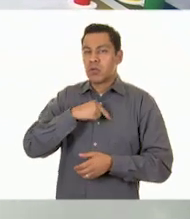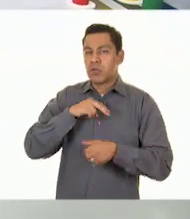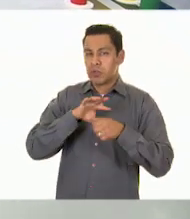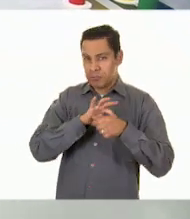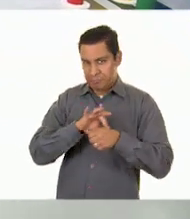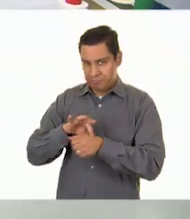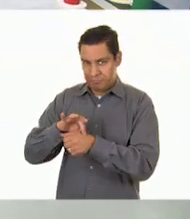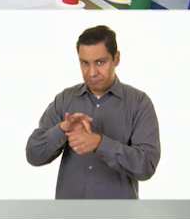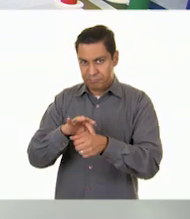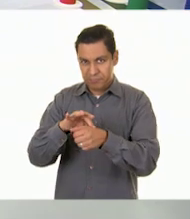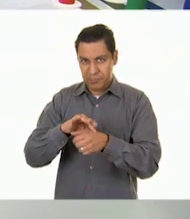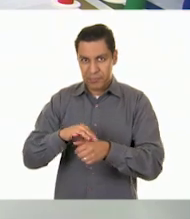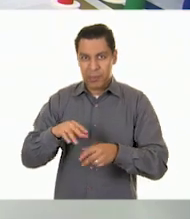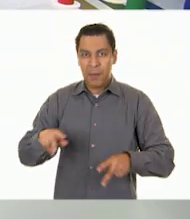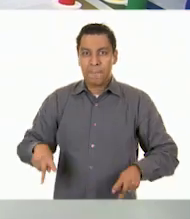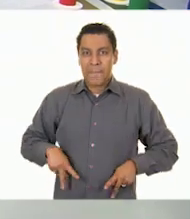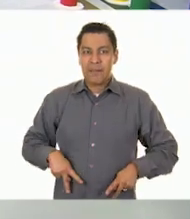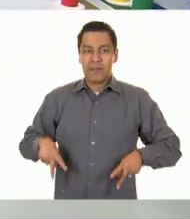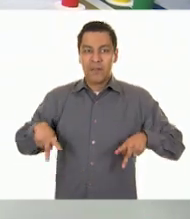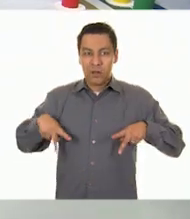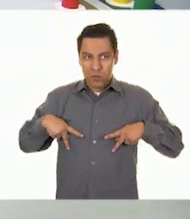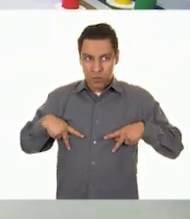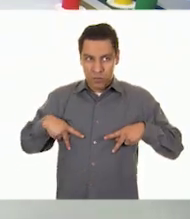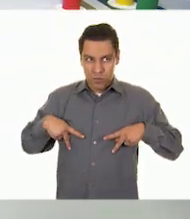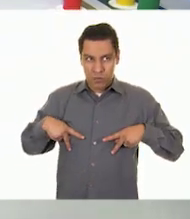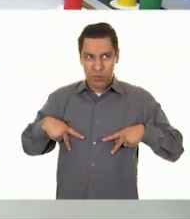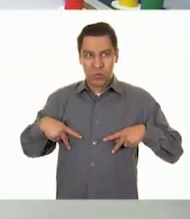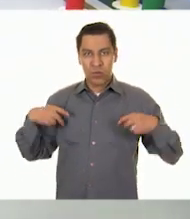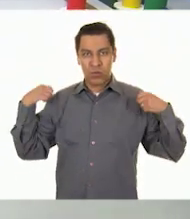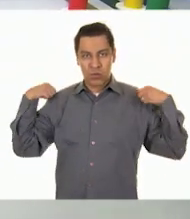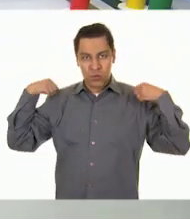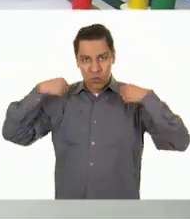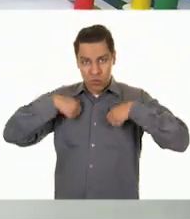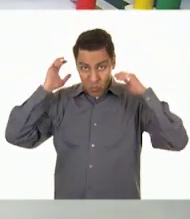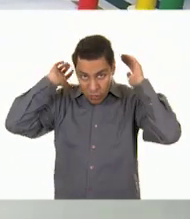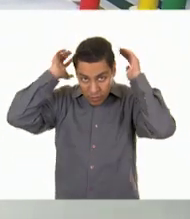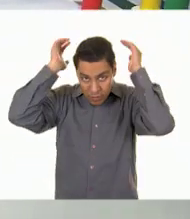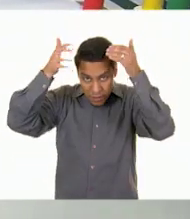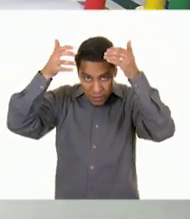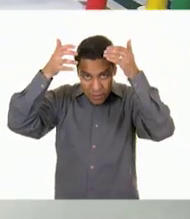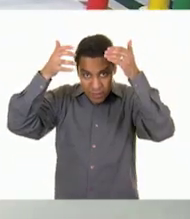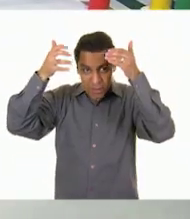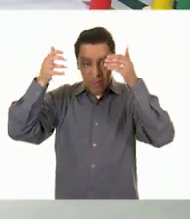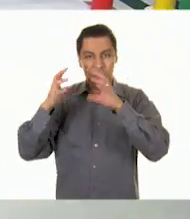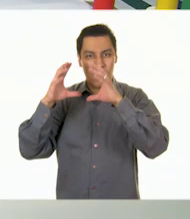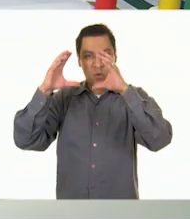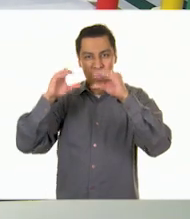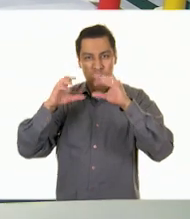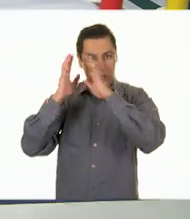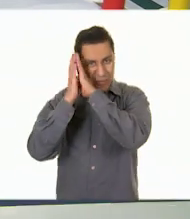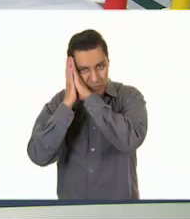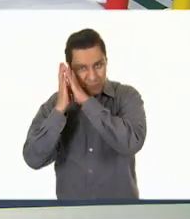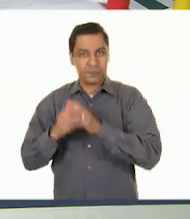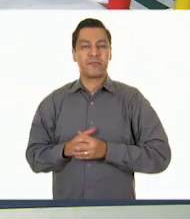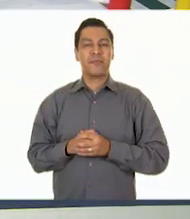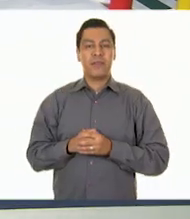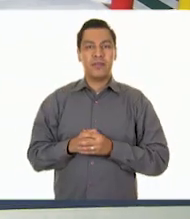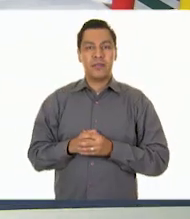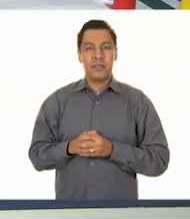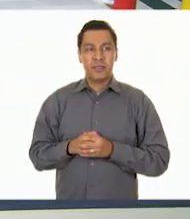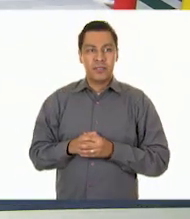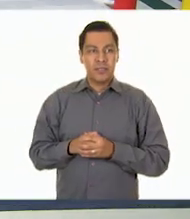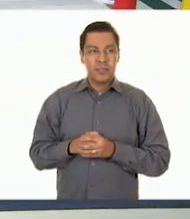pantalón sudadera y tu cocina heladera y el cojín bien aquí están vas a